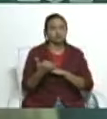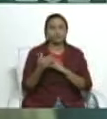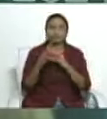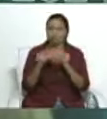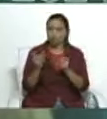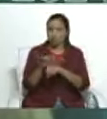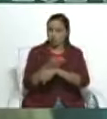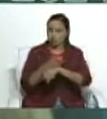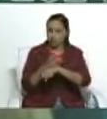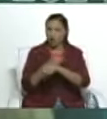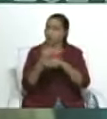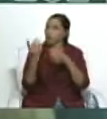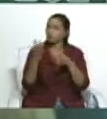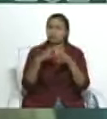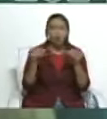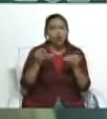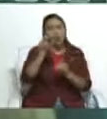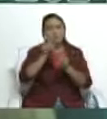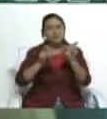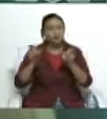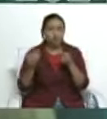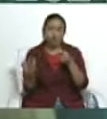todas y a todos los venezolanos de bien,